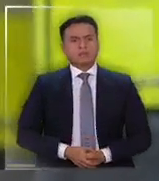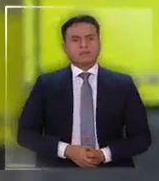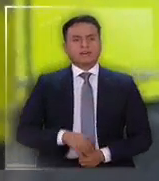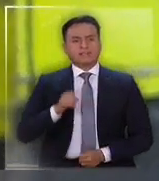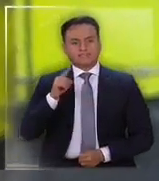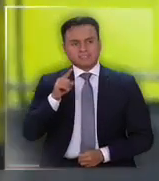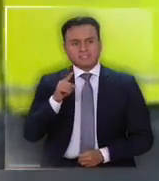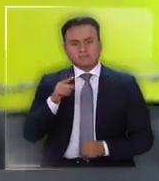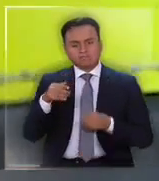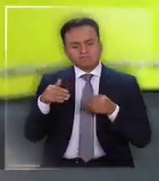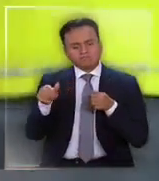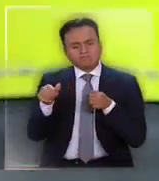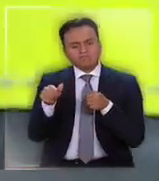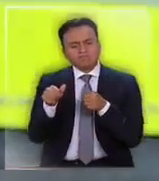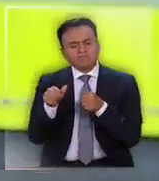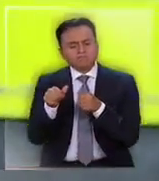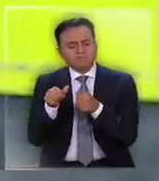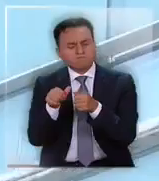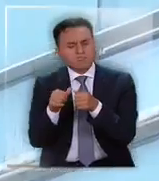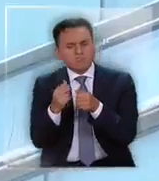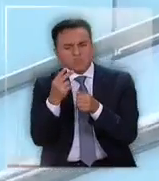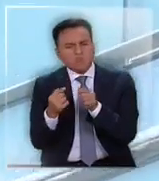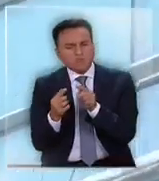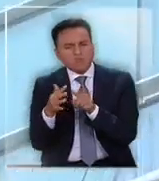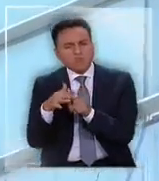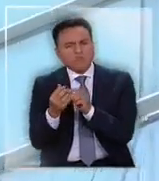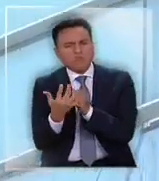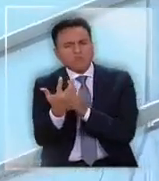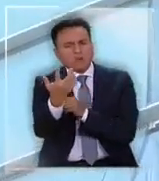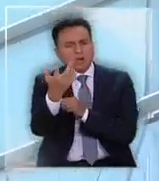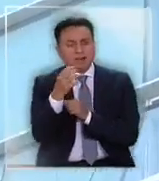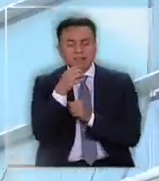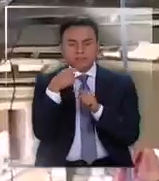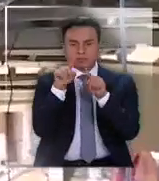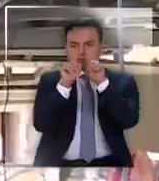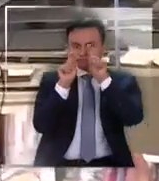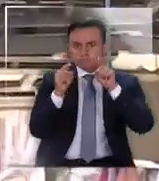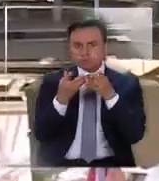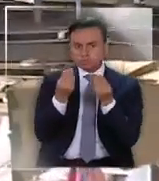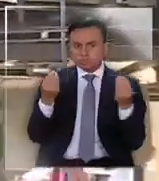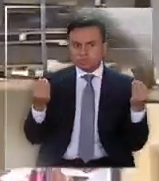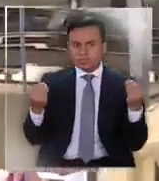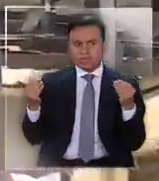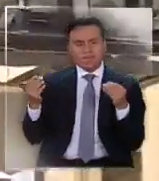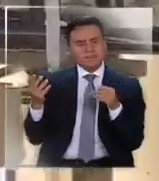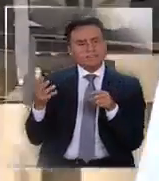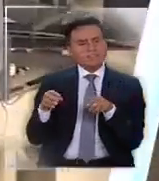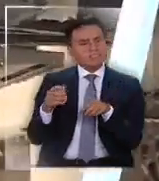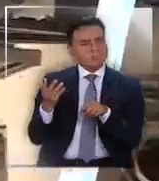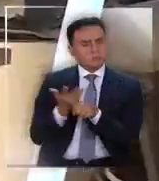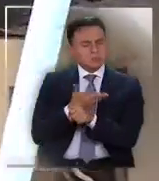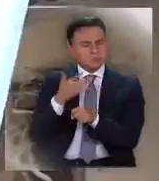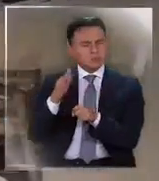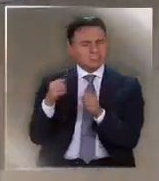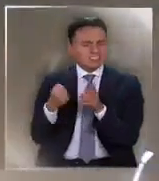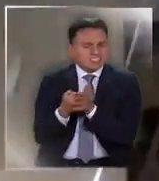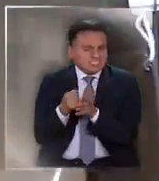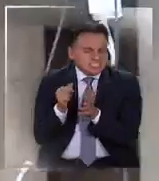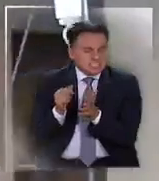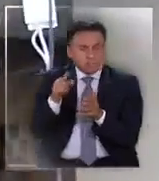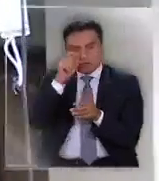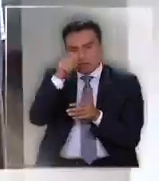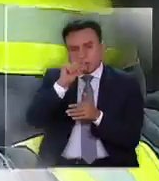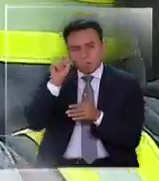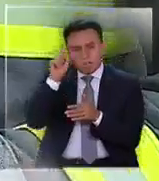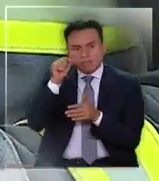Y así nos vamos acercando hasta el origen de la fuga. Dentro de las muchas interrogantes que hay tras el accidente en el sanatorio alemán, está saber si